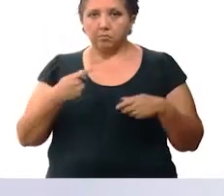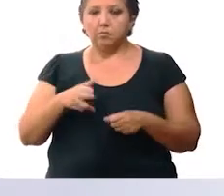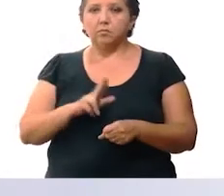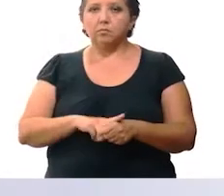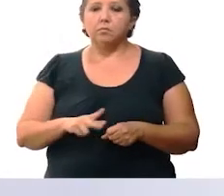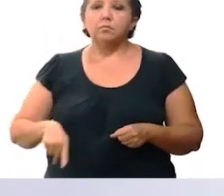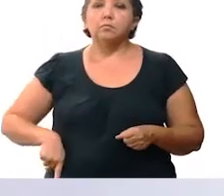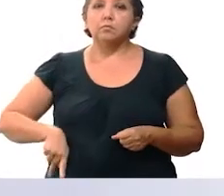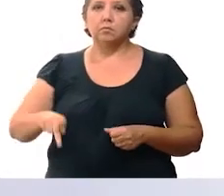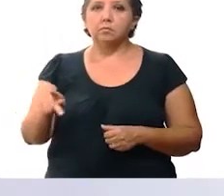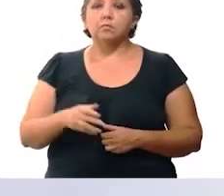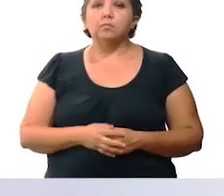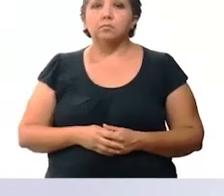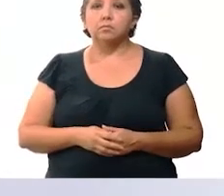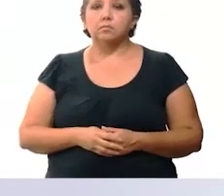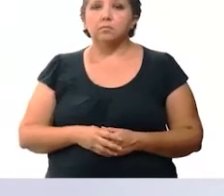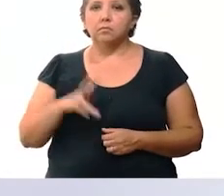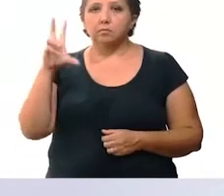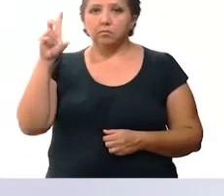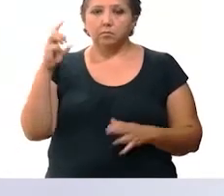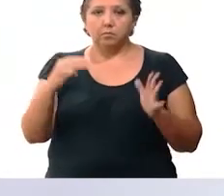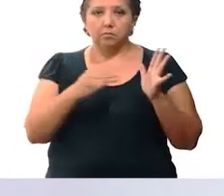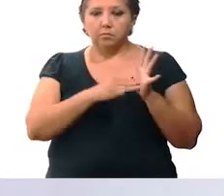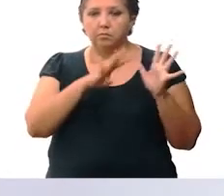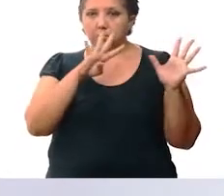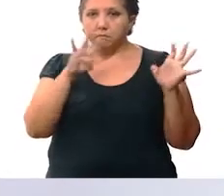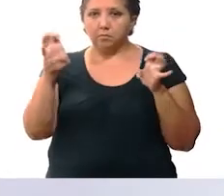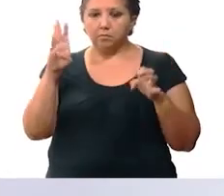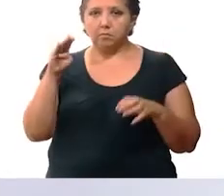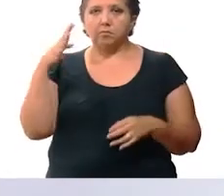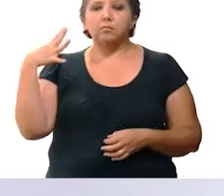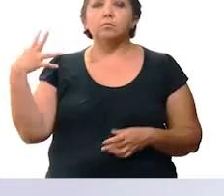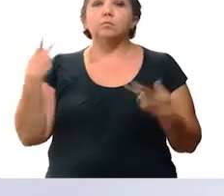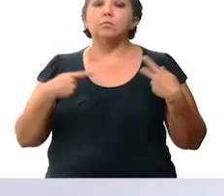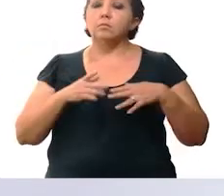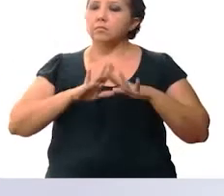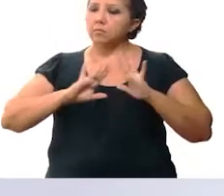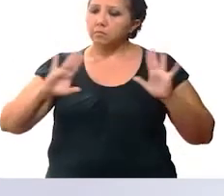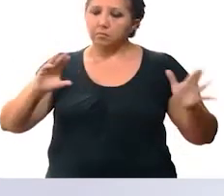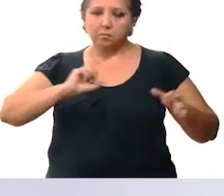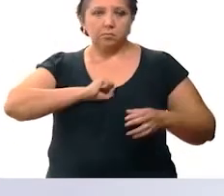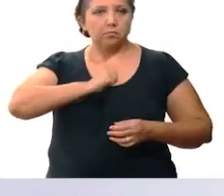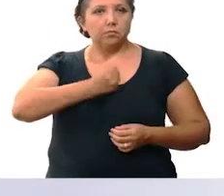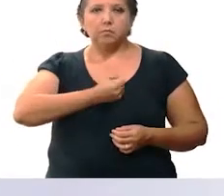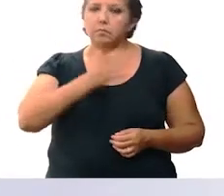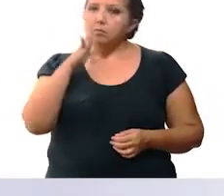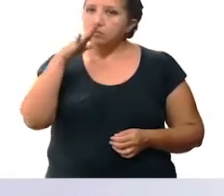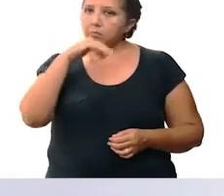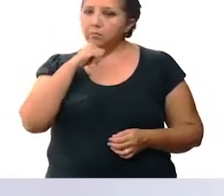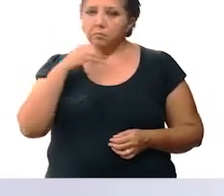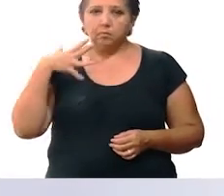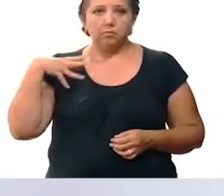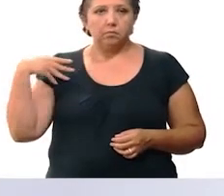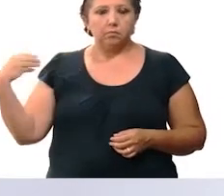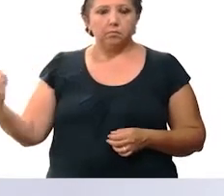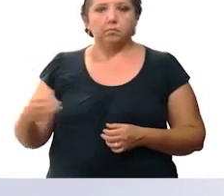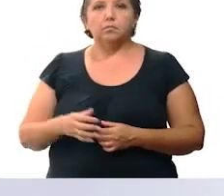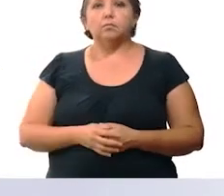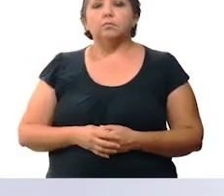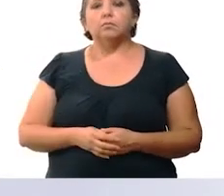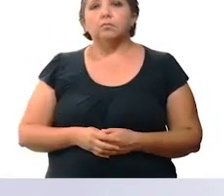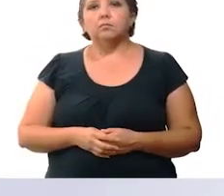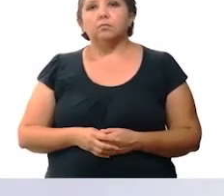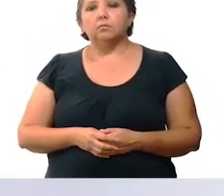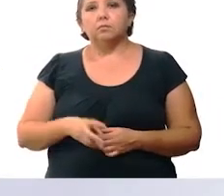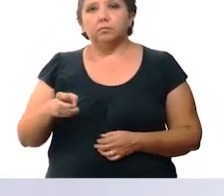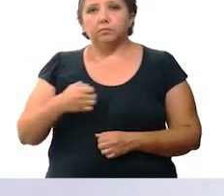en hospitales públicos. 30.995 pacientes ya se recuperaron, no presentan síntomas ni pueden contagiar.